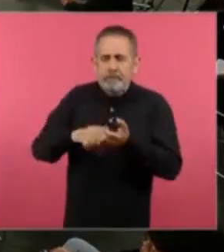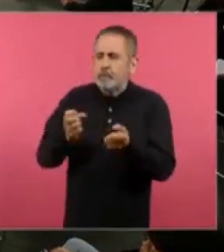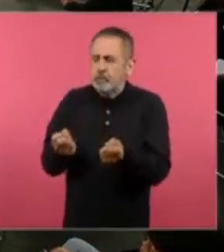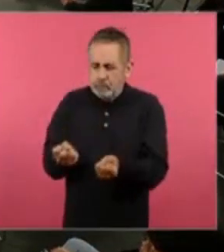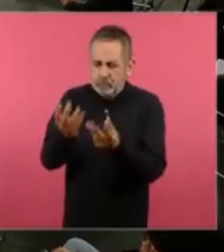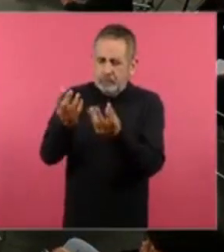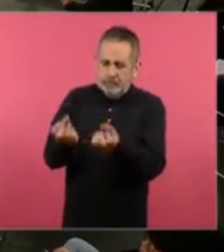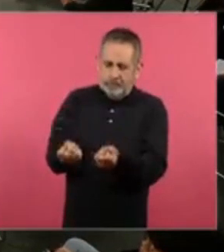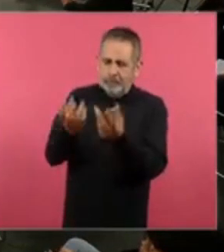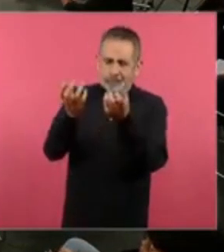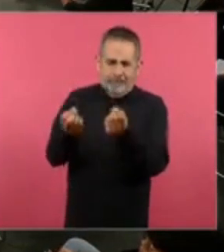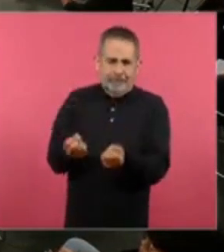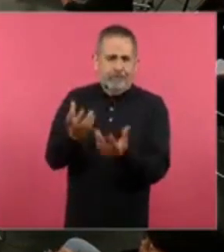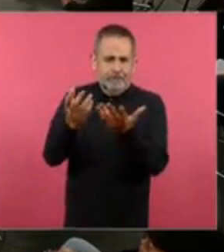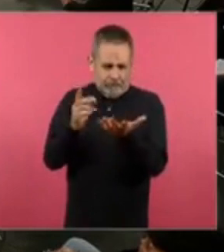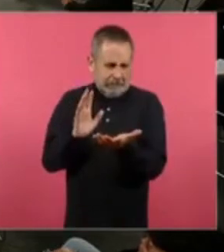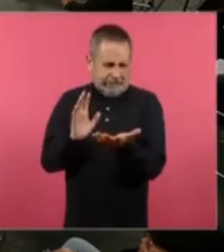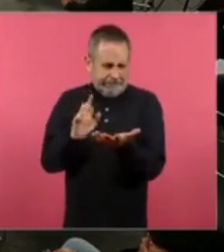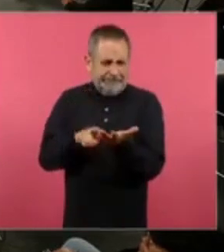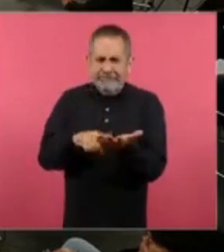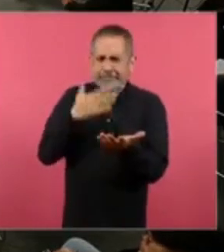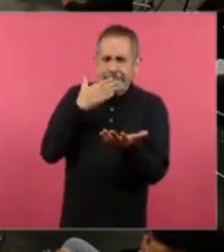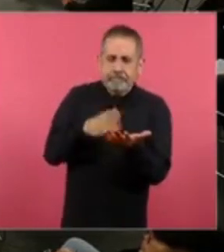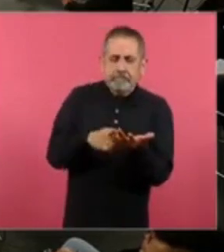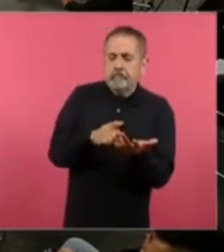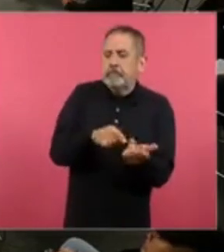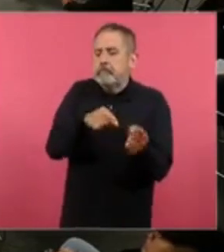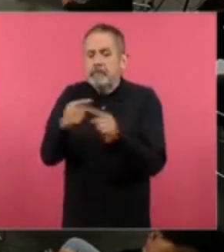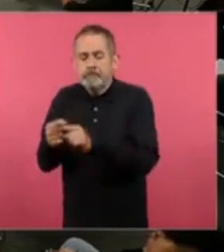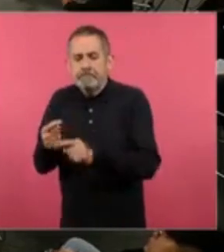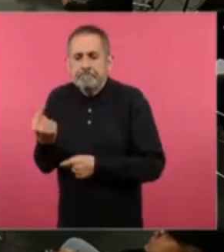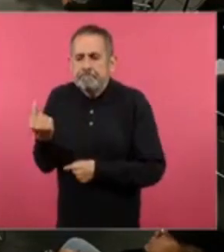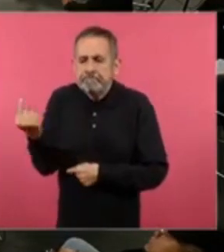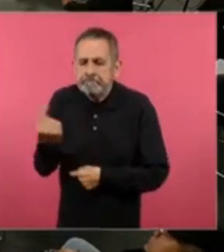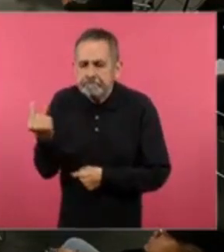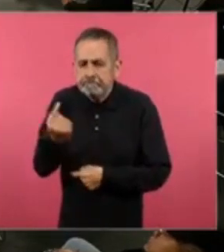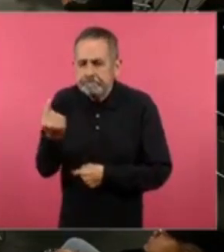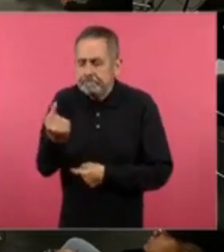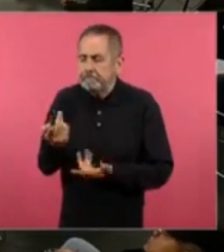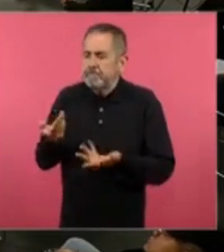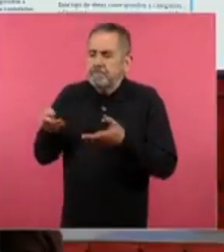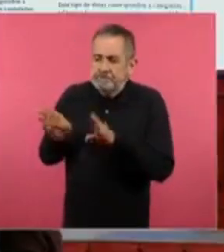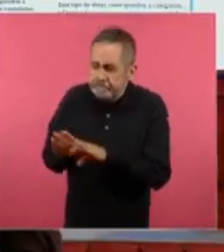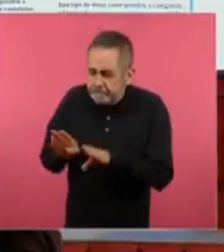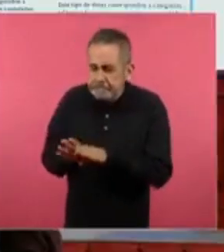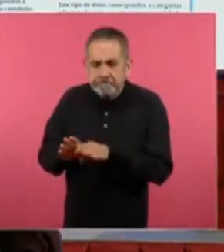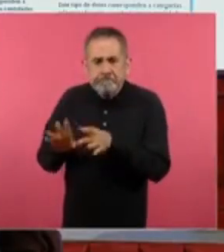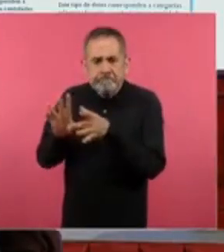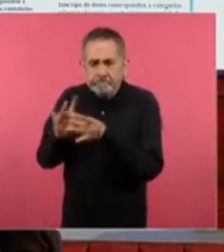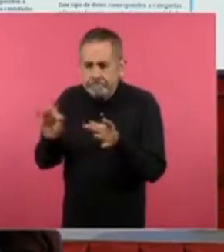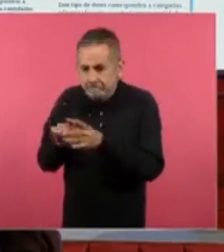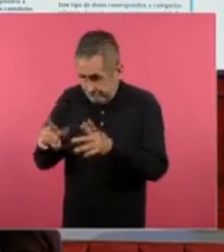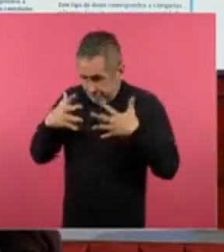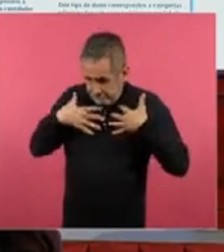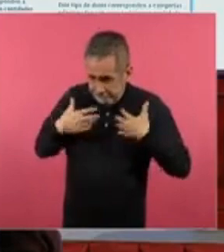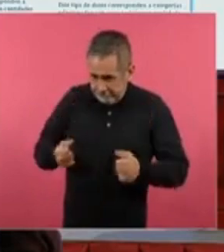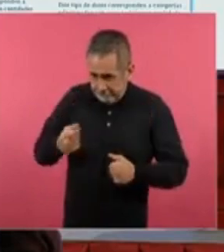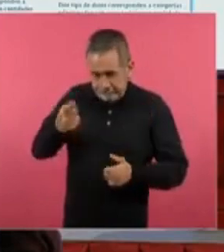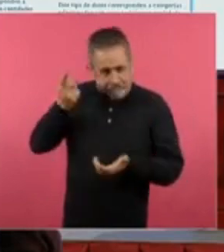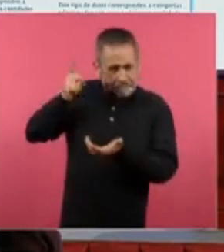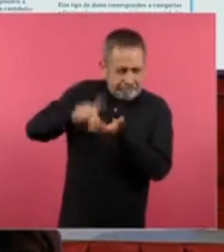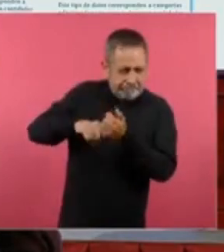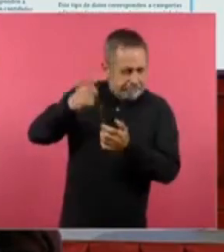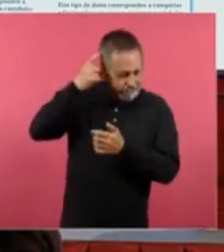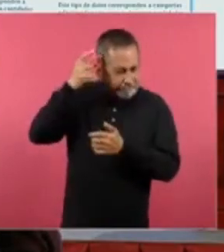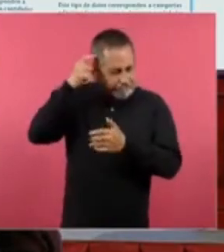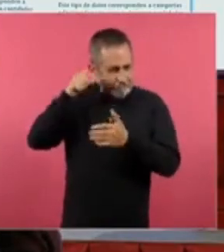cuantitativos. Pasar a lo cualitativo implica ir a explicar y a la comprensión profunda